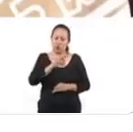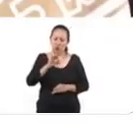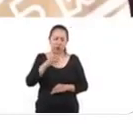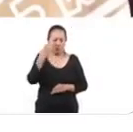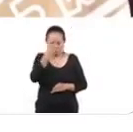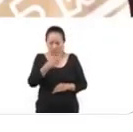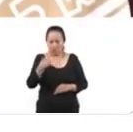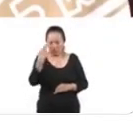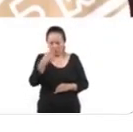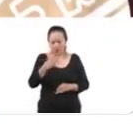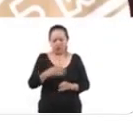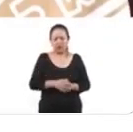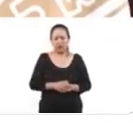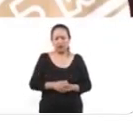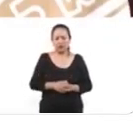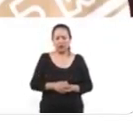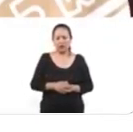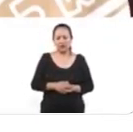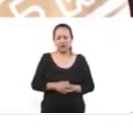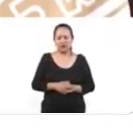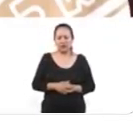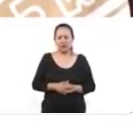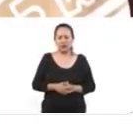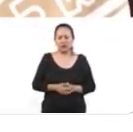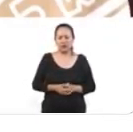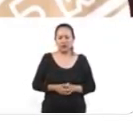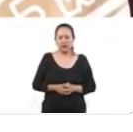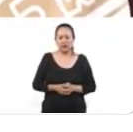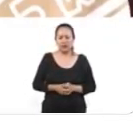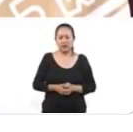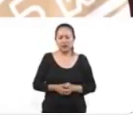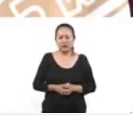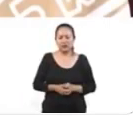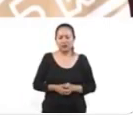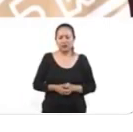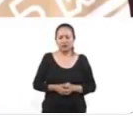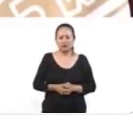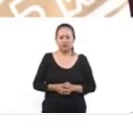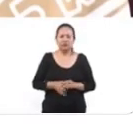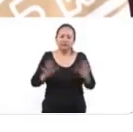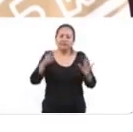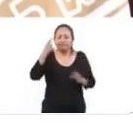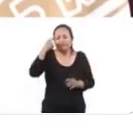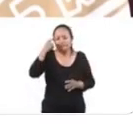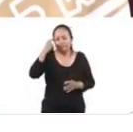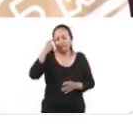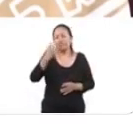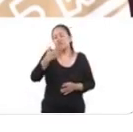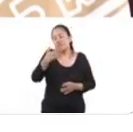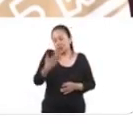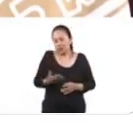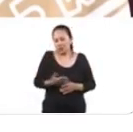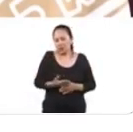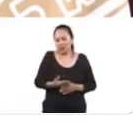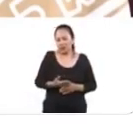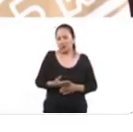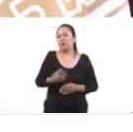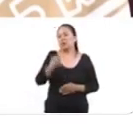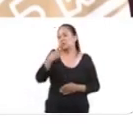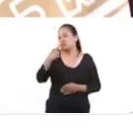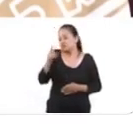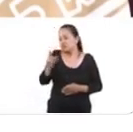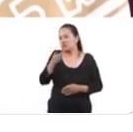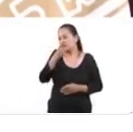a revisar, pero yo creo que qué bueno que hacen esta sanción,